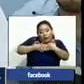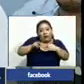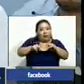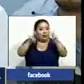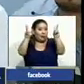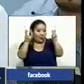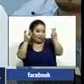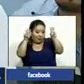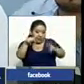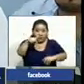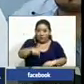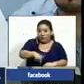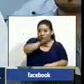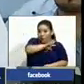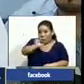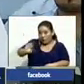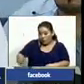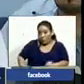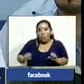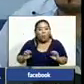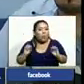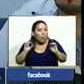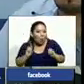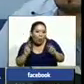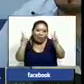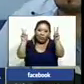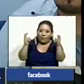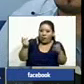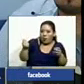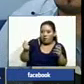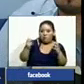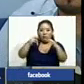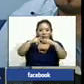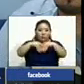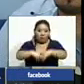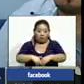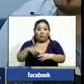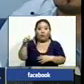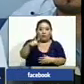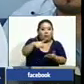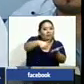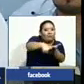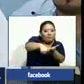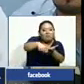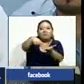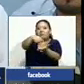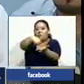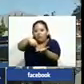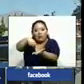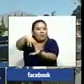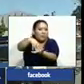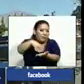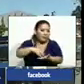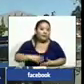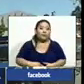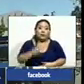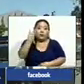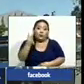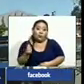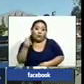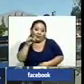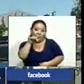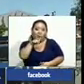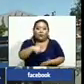casos acá en nuestro país y en cuanto a repercusiones económicas que va a tener para nuestras ciudades y para nuestros pueblos. A diario en el